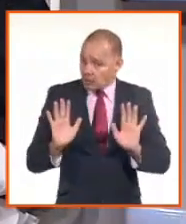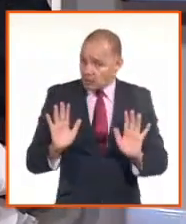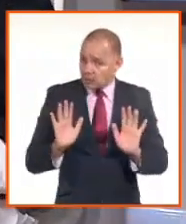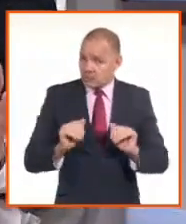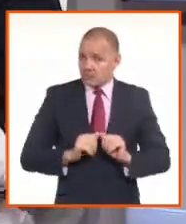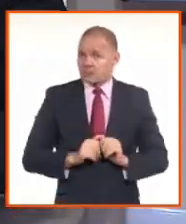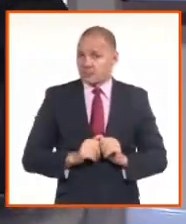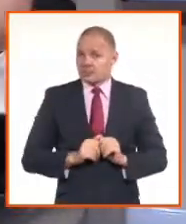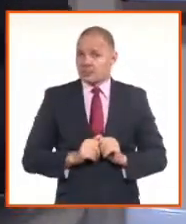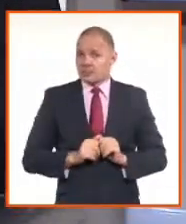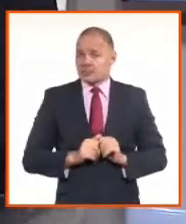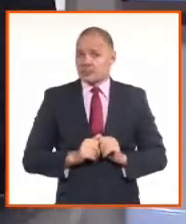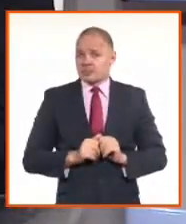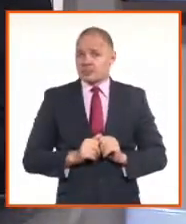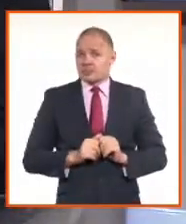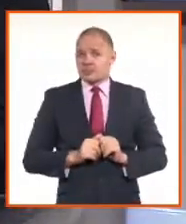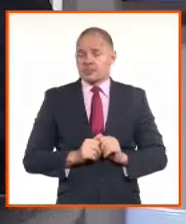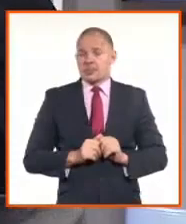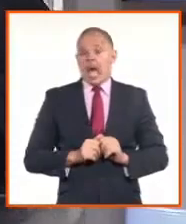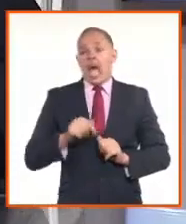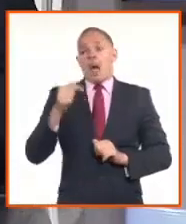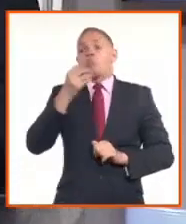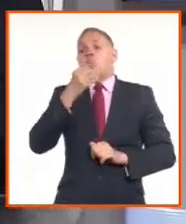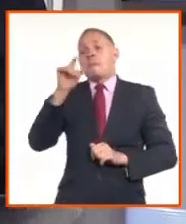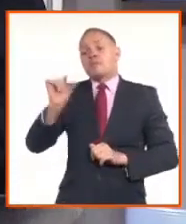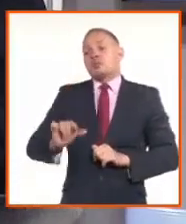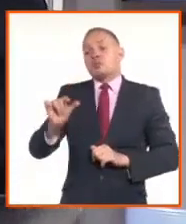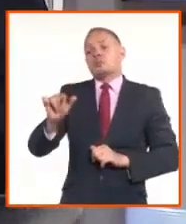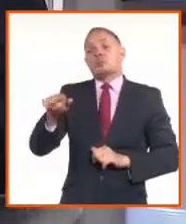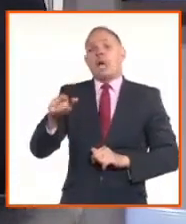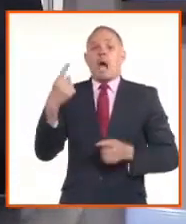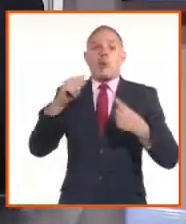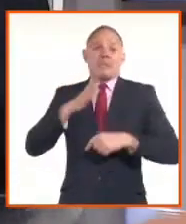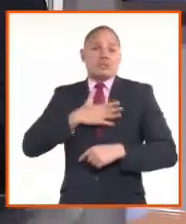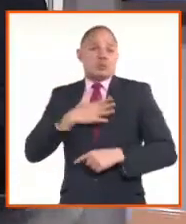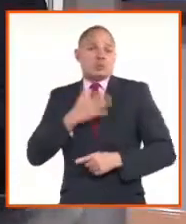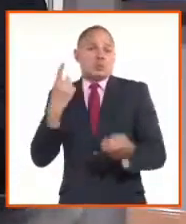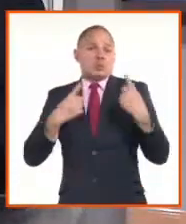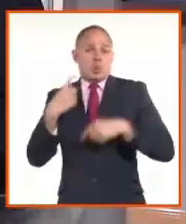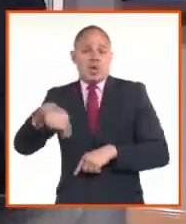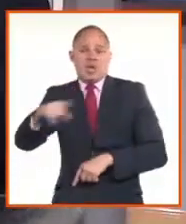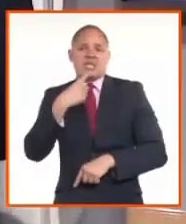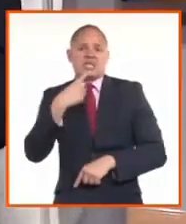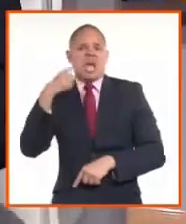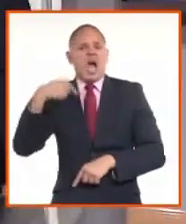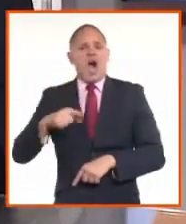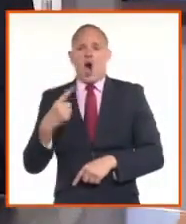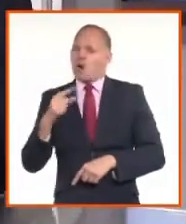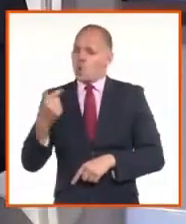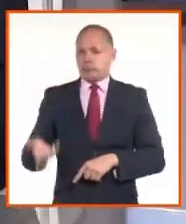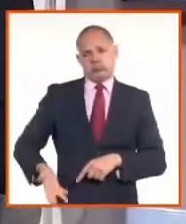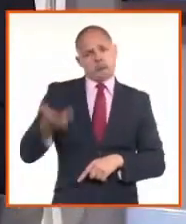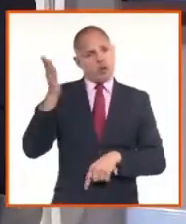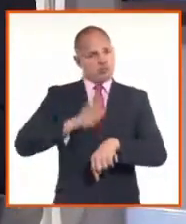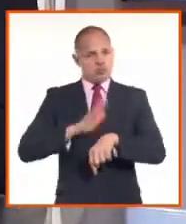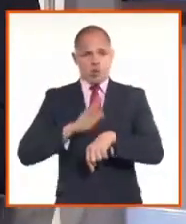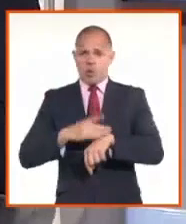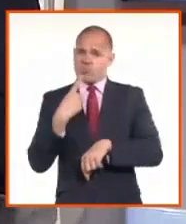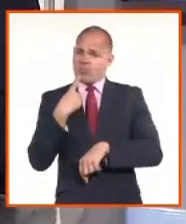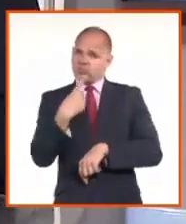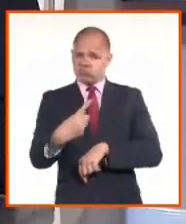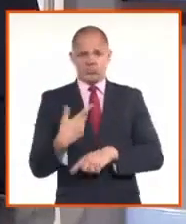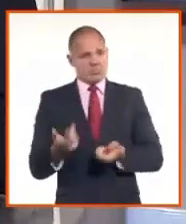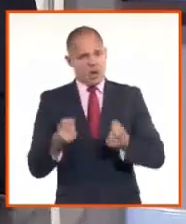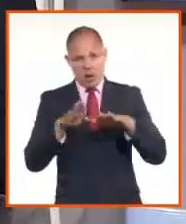yo explicó y tengo su veloz presión o no esto no tiene ningún impacto no sólo estamos hablando de comprar divisas y de aspersión cubana cambio y en ese contexto